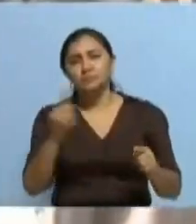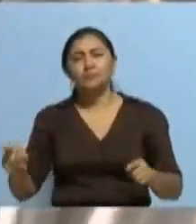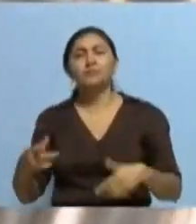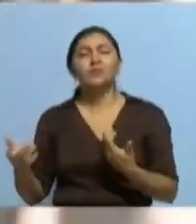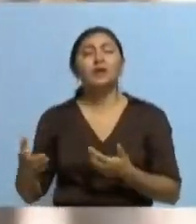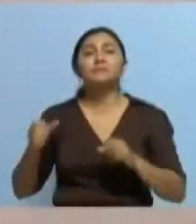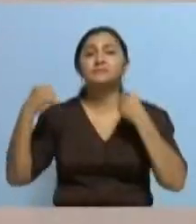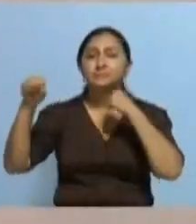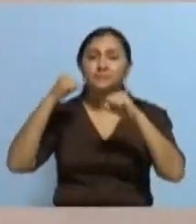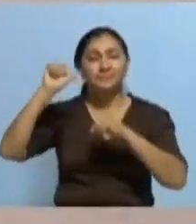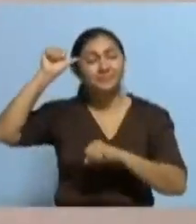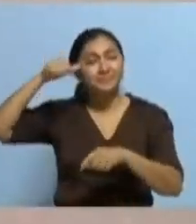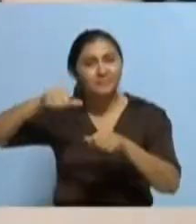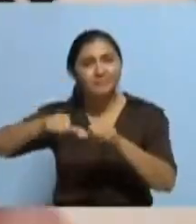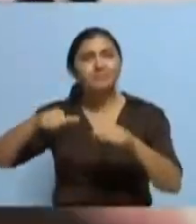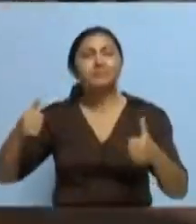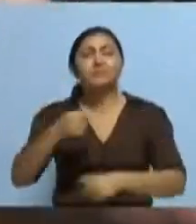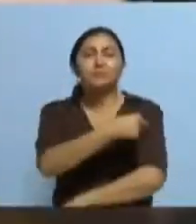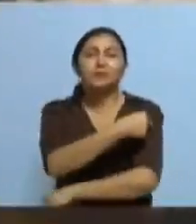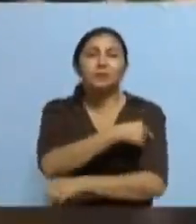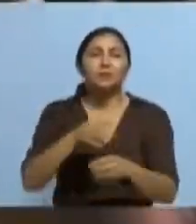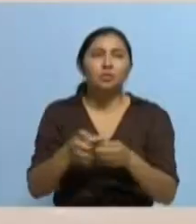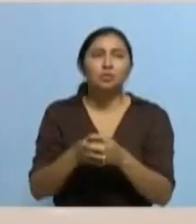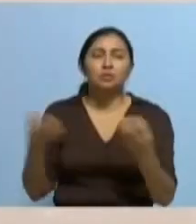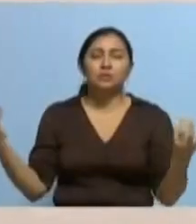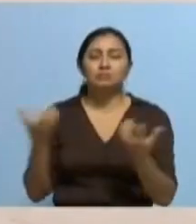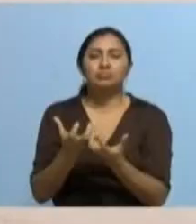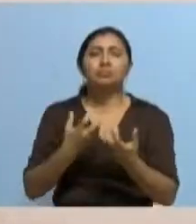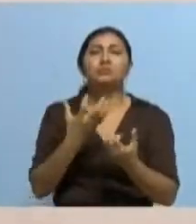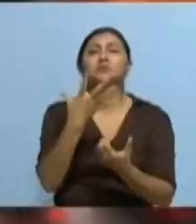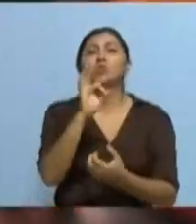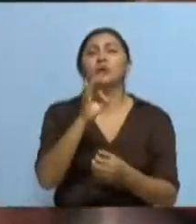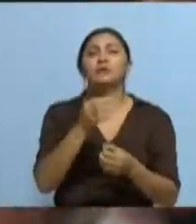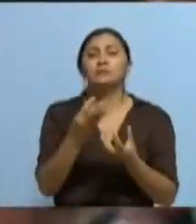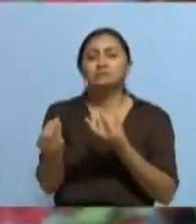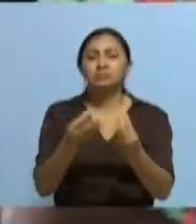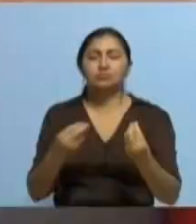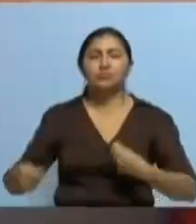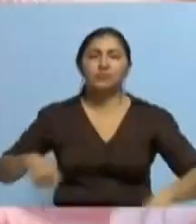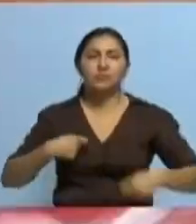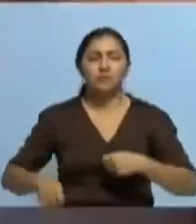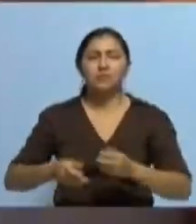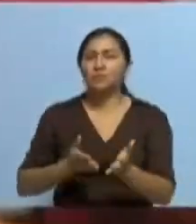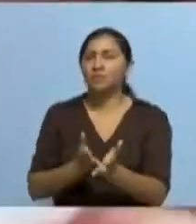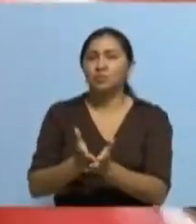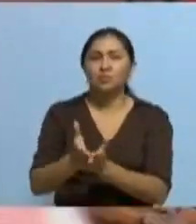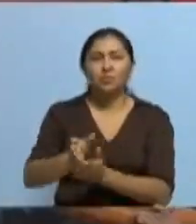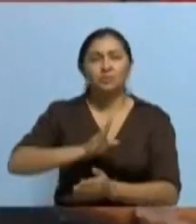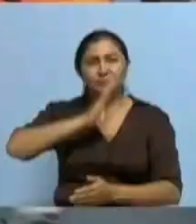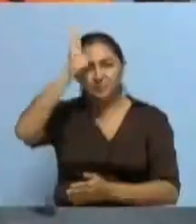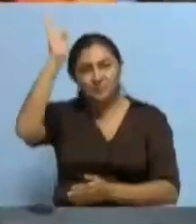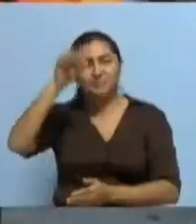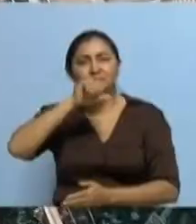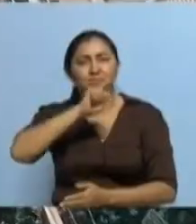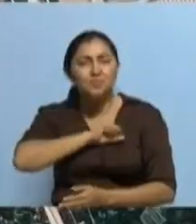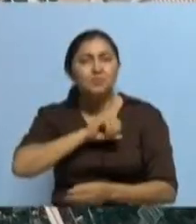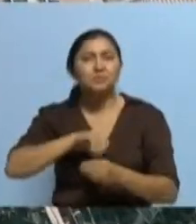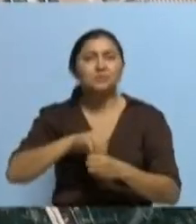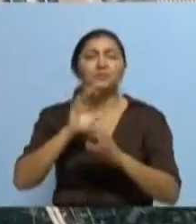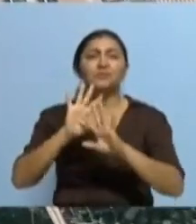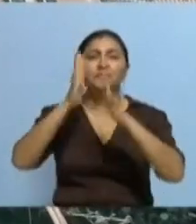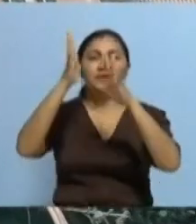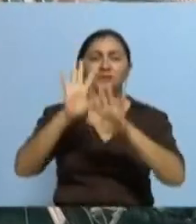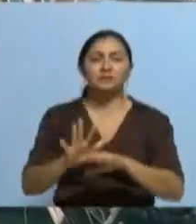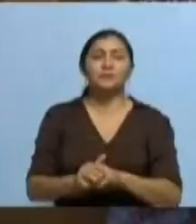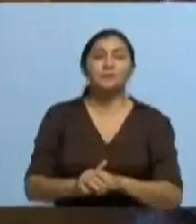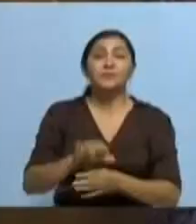con la participación de más de 50 grupos folclóricos que mantienen viva la memoria y el patrimonio de las festividades del departamento. El mismo